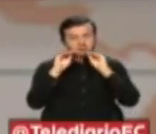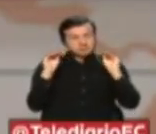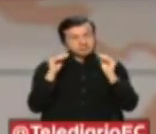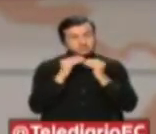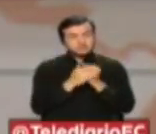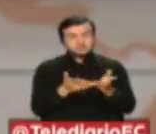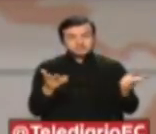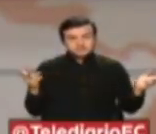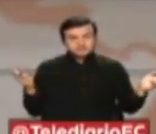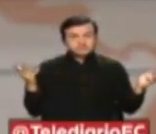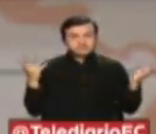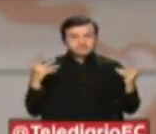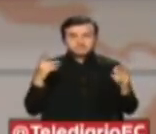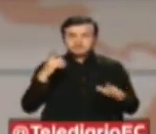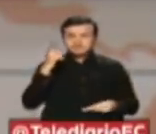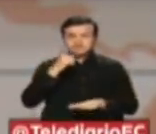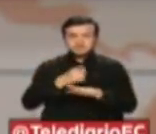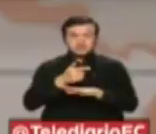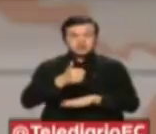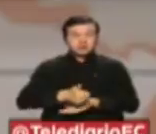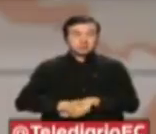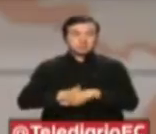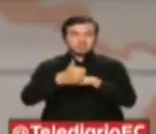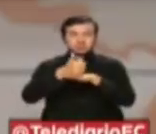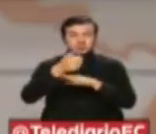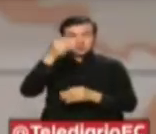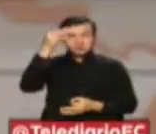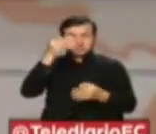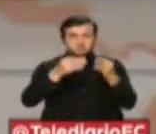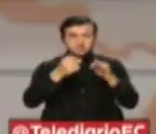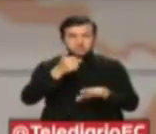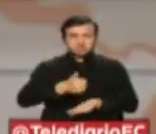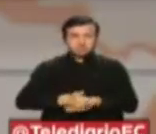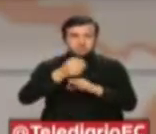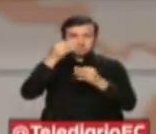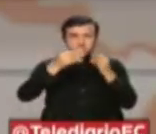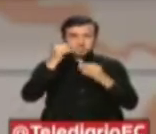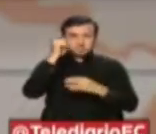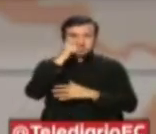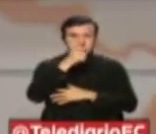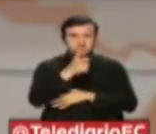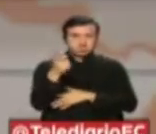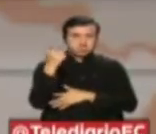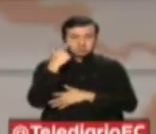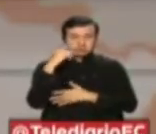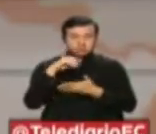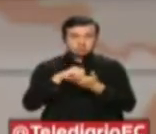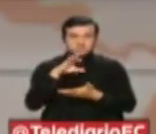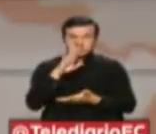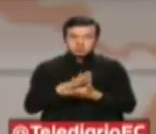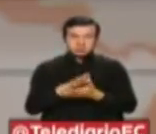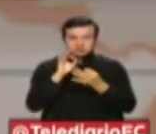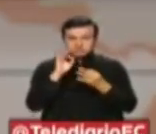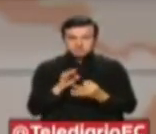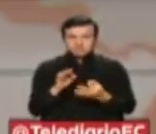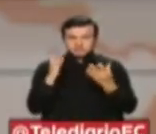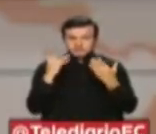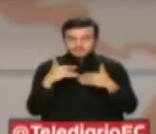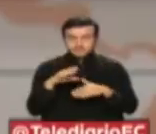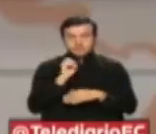república hizo un exhorto a las autoridades de justicia y a la fiscalía que aplique las medidas